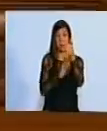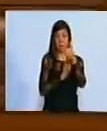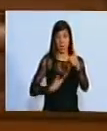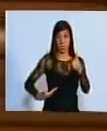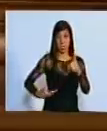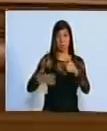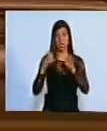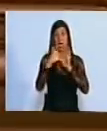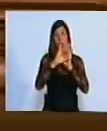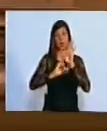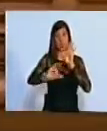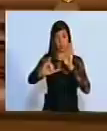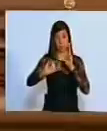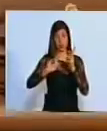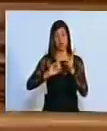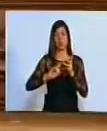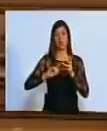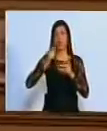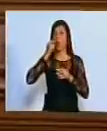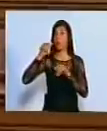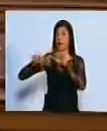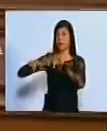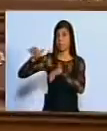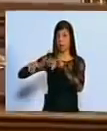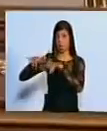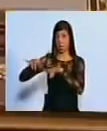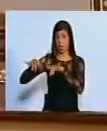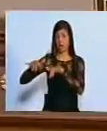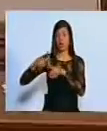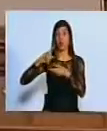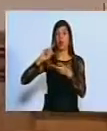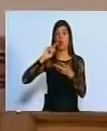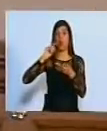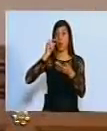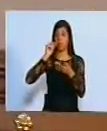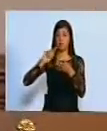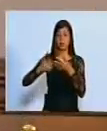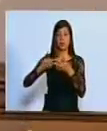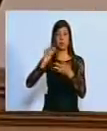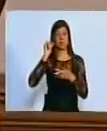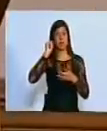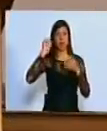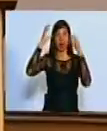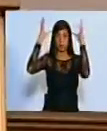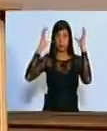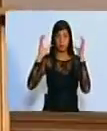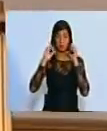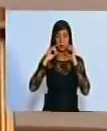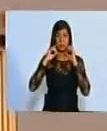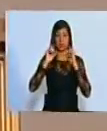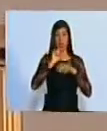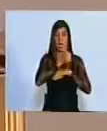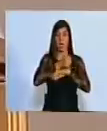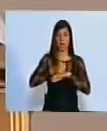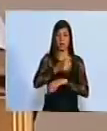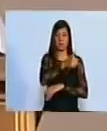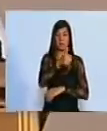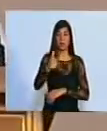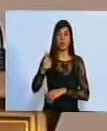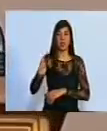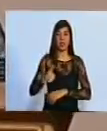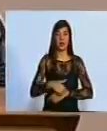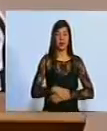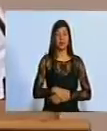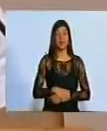Constituyente, secretarios y secretaria, ciudadanas y ciudadanos constituyentistas de la Asamblea Nacional Constituyente,